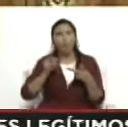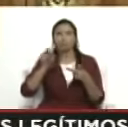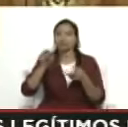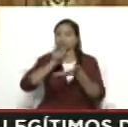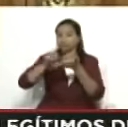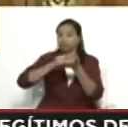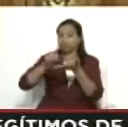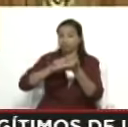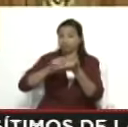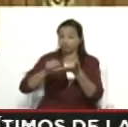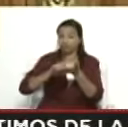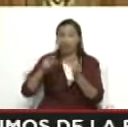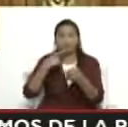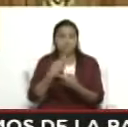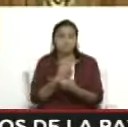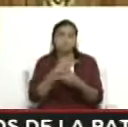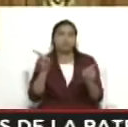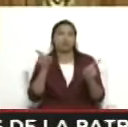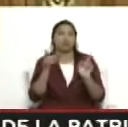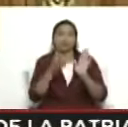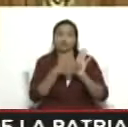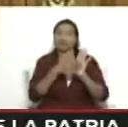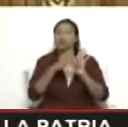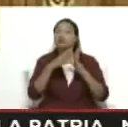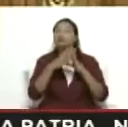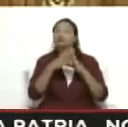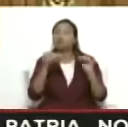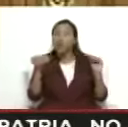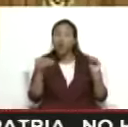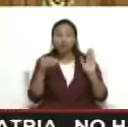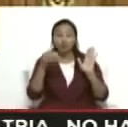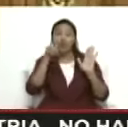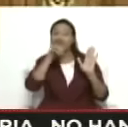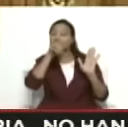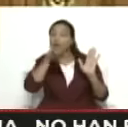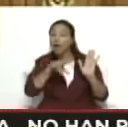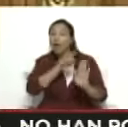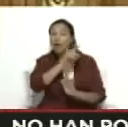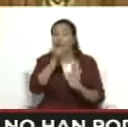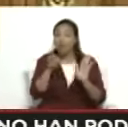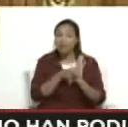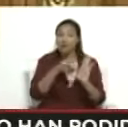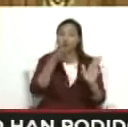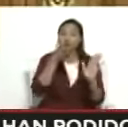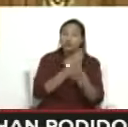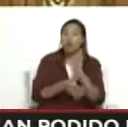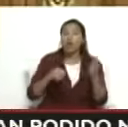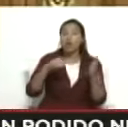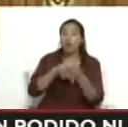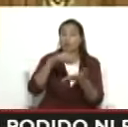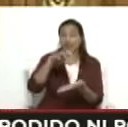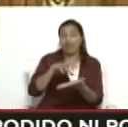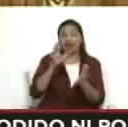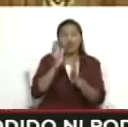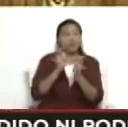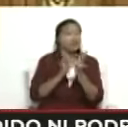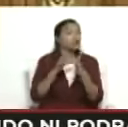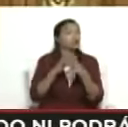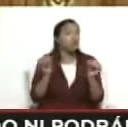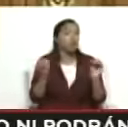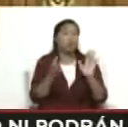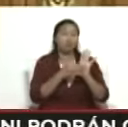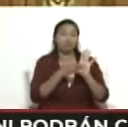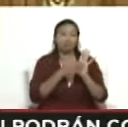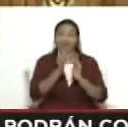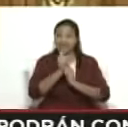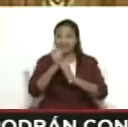todo. Están hasta los francotiradores detenidos y liberados. Aquí está hasta